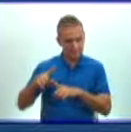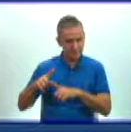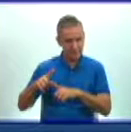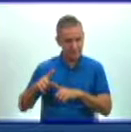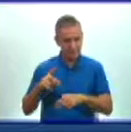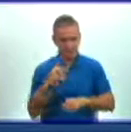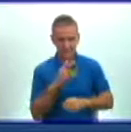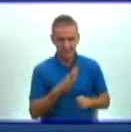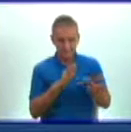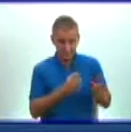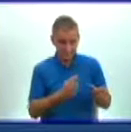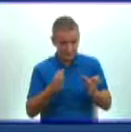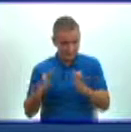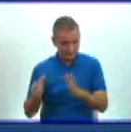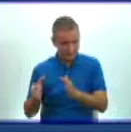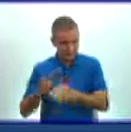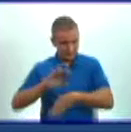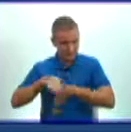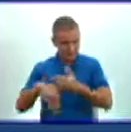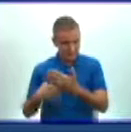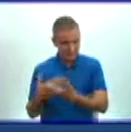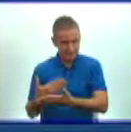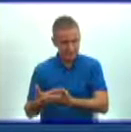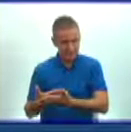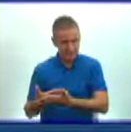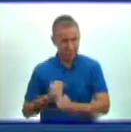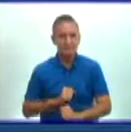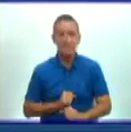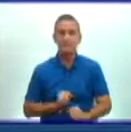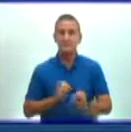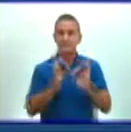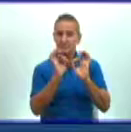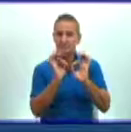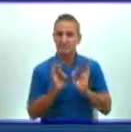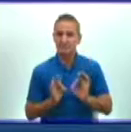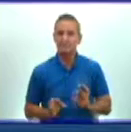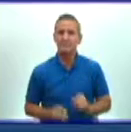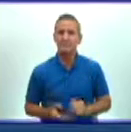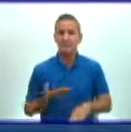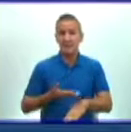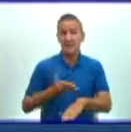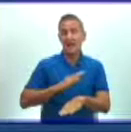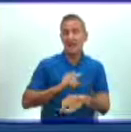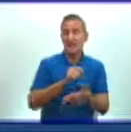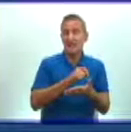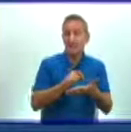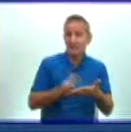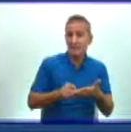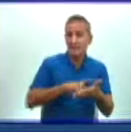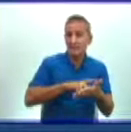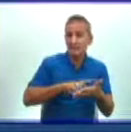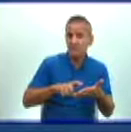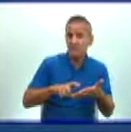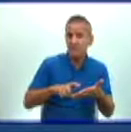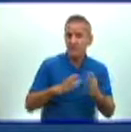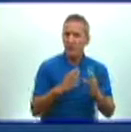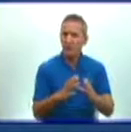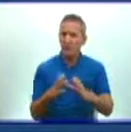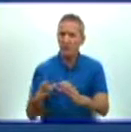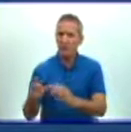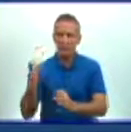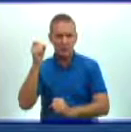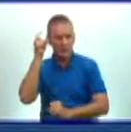Vamos a otras precisiones. Antes de escribir el texto, ordena